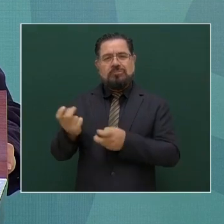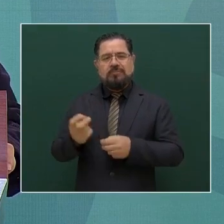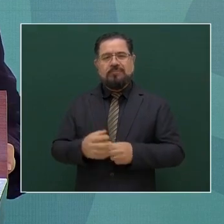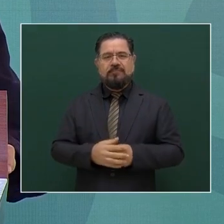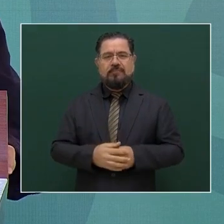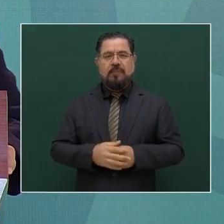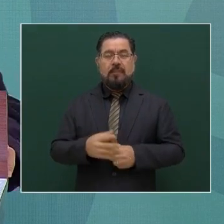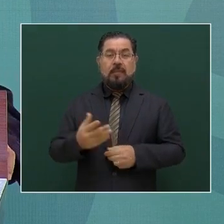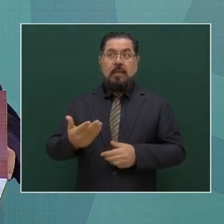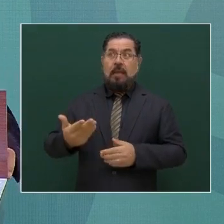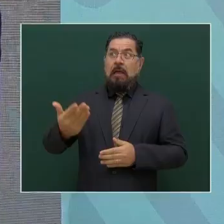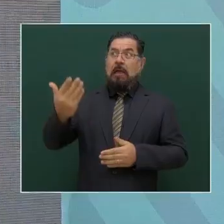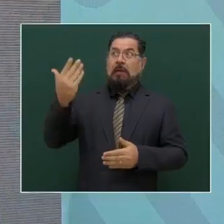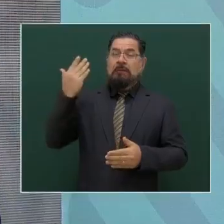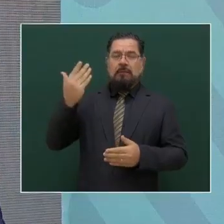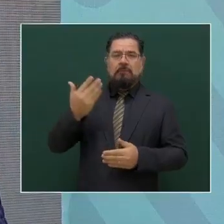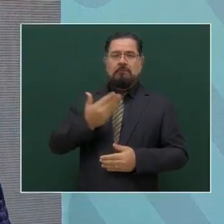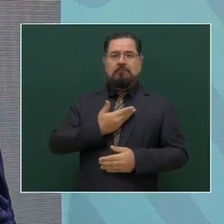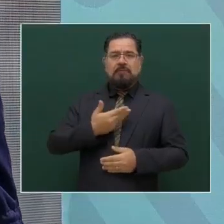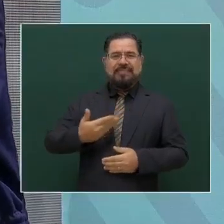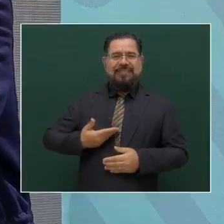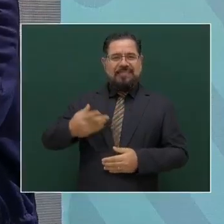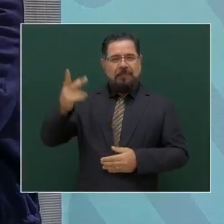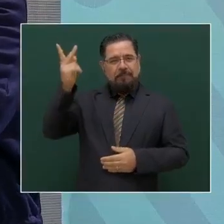El porfiriato fueron 34 años,